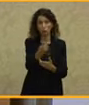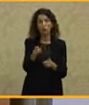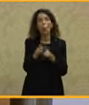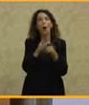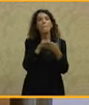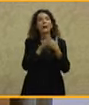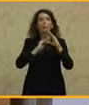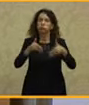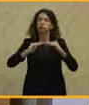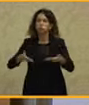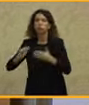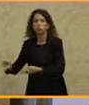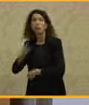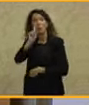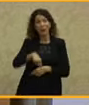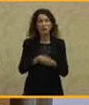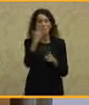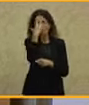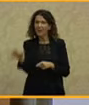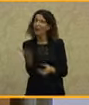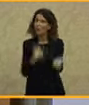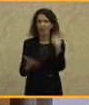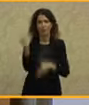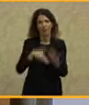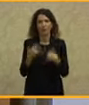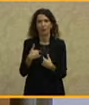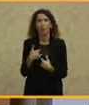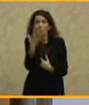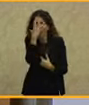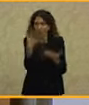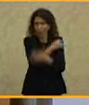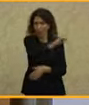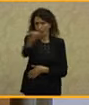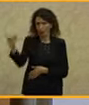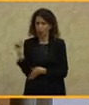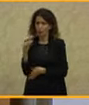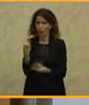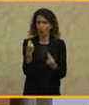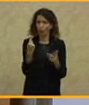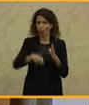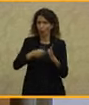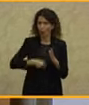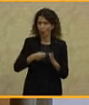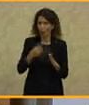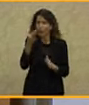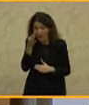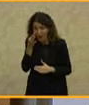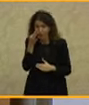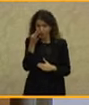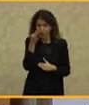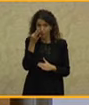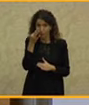eliminar barreras y deshacernos de las máscaras que las llevamos todos, mucho rollo, pero luego